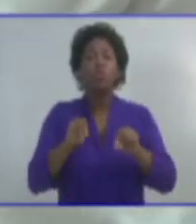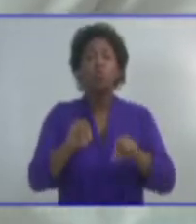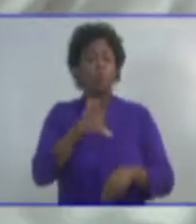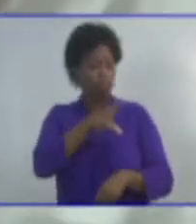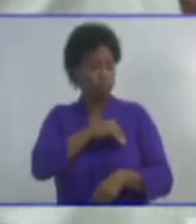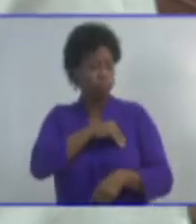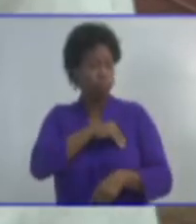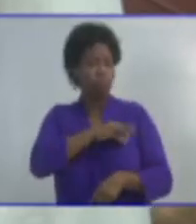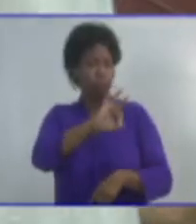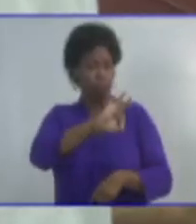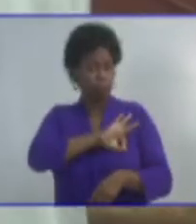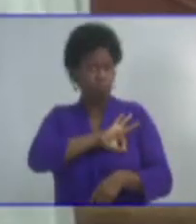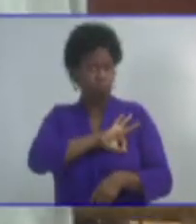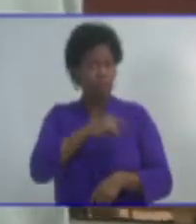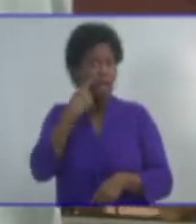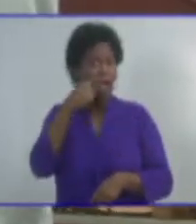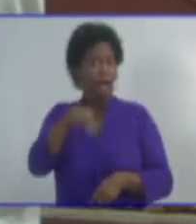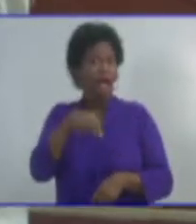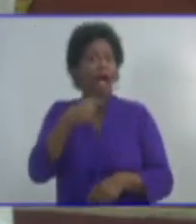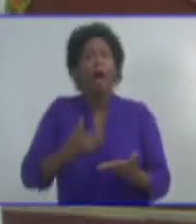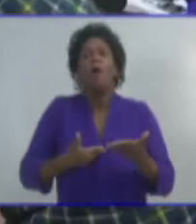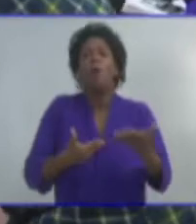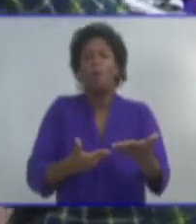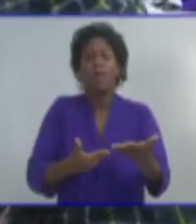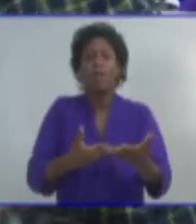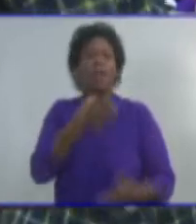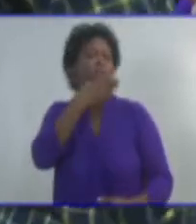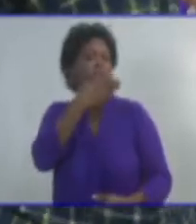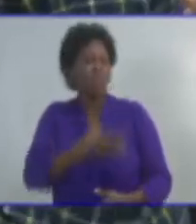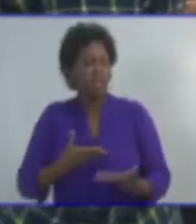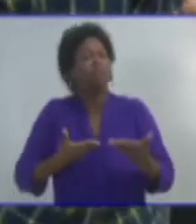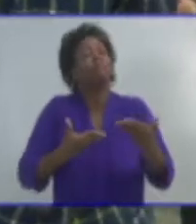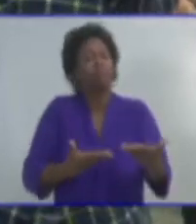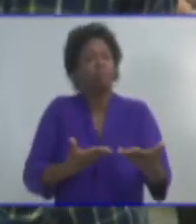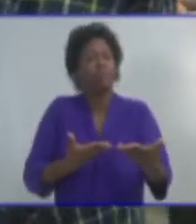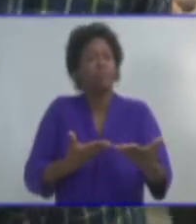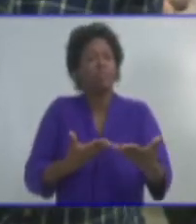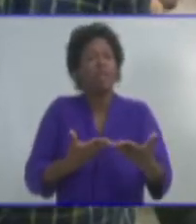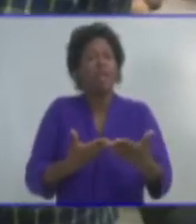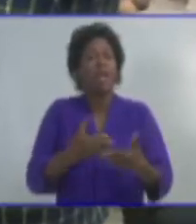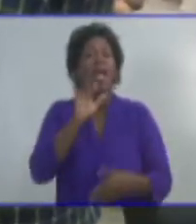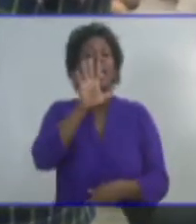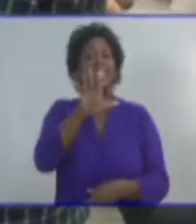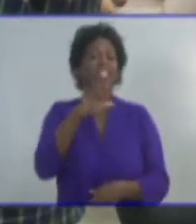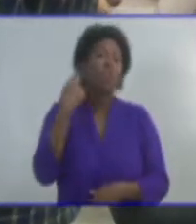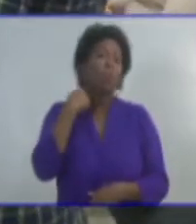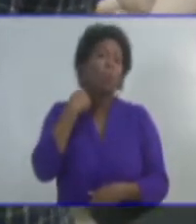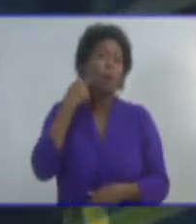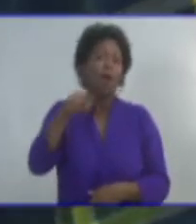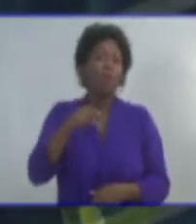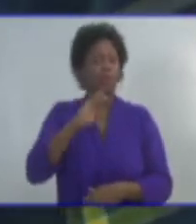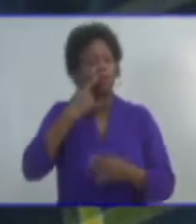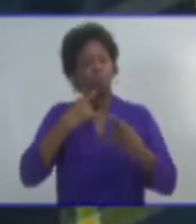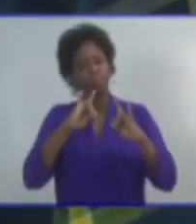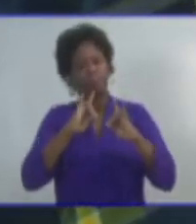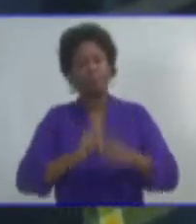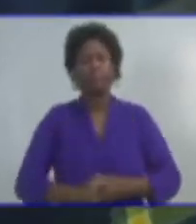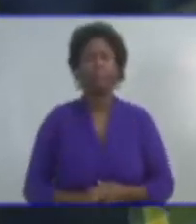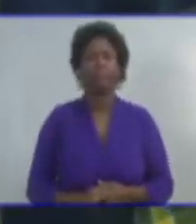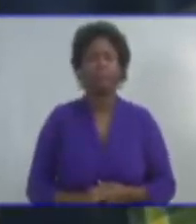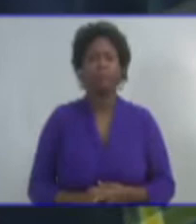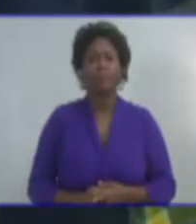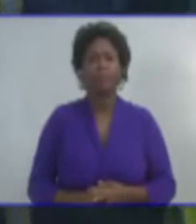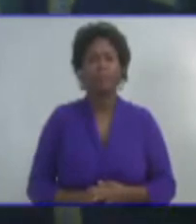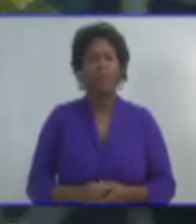como tal, a la vez que se rindió homenaje al comandante en jefe Fidel, próximo al quinto aniversario de su paso a la posteridad. Isaac